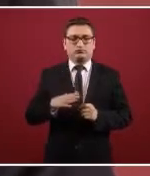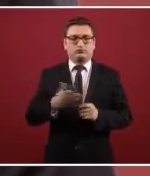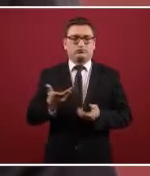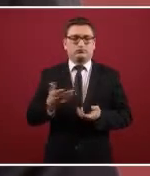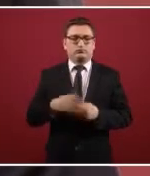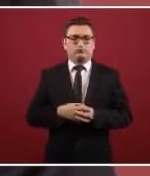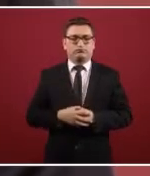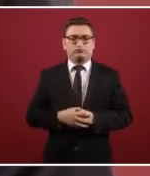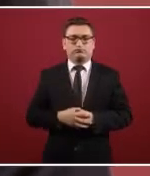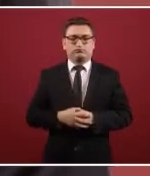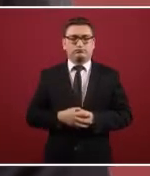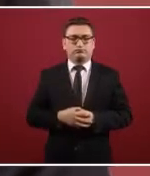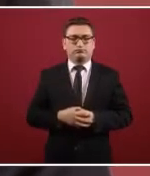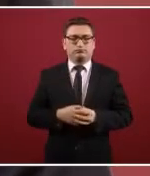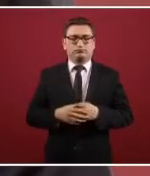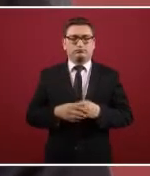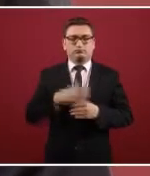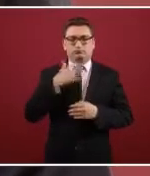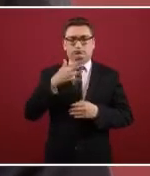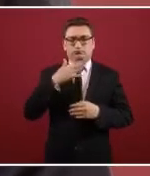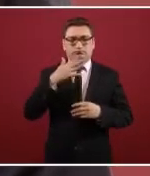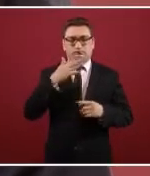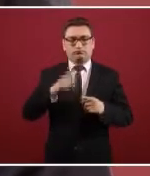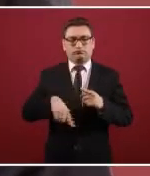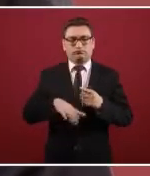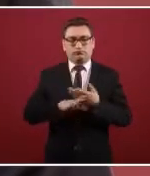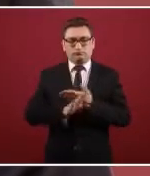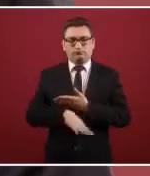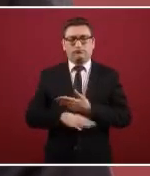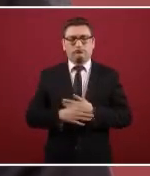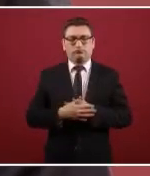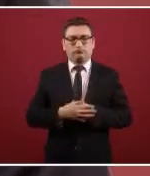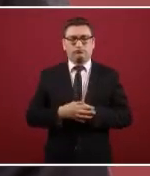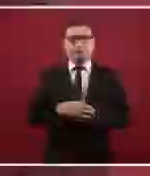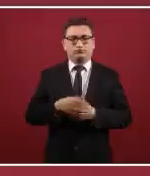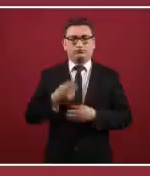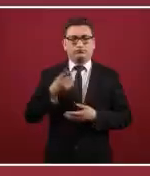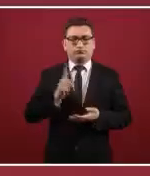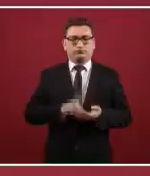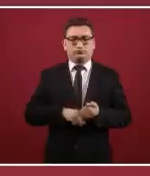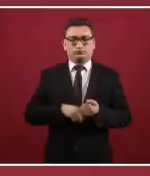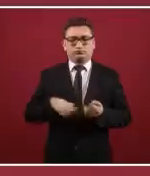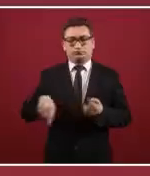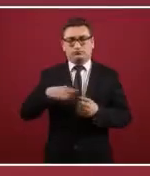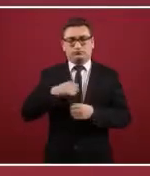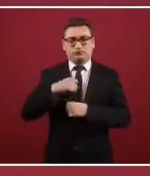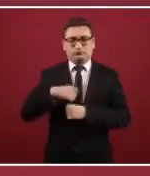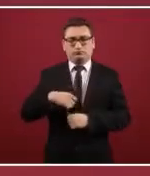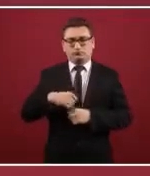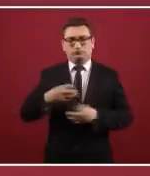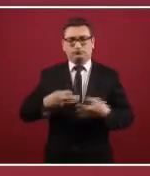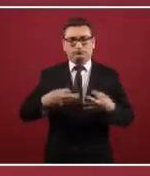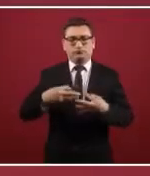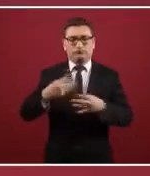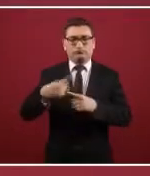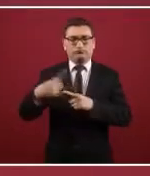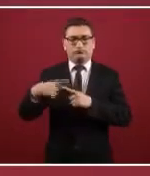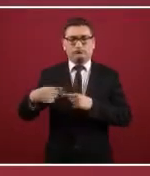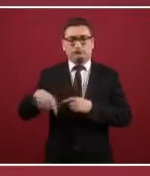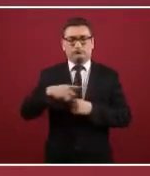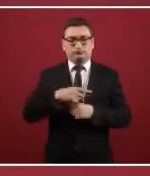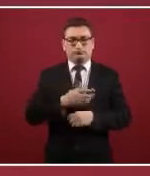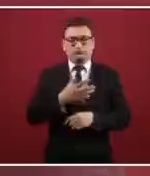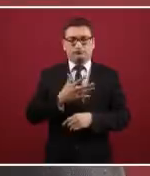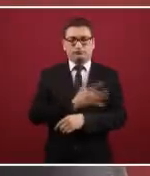de que no haya corrupción en el Poder Judicial, que los jueces actúen con